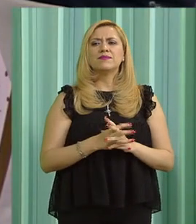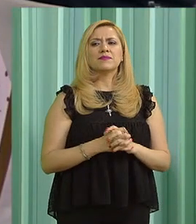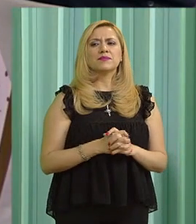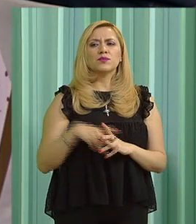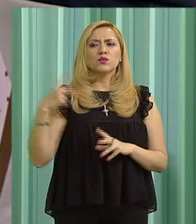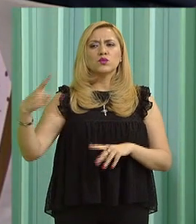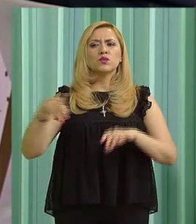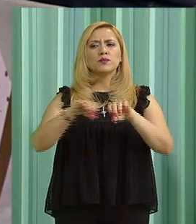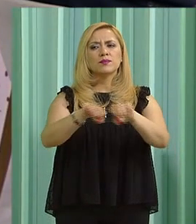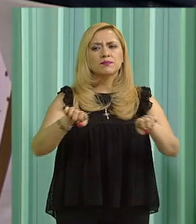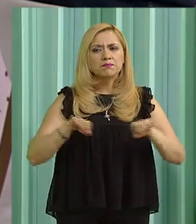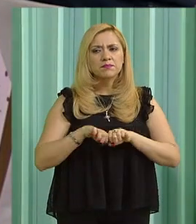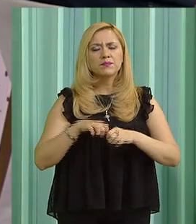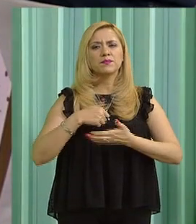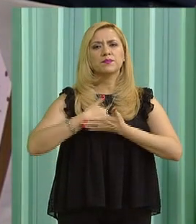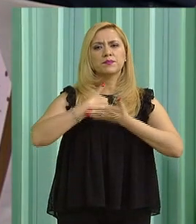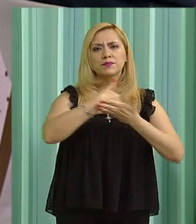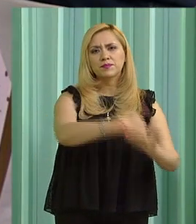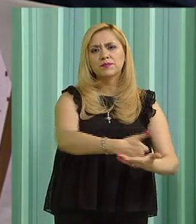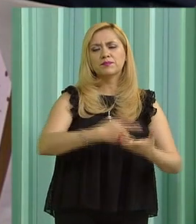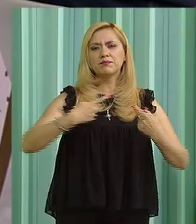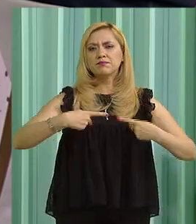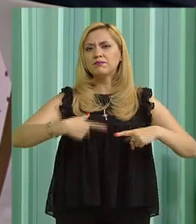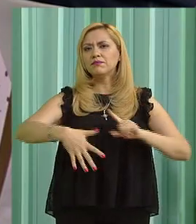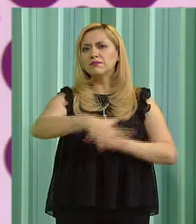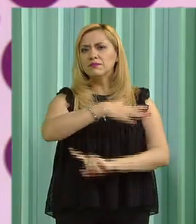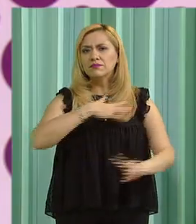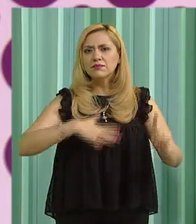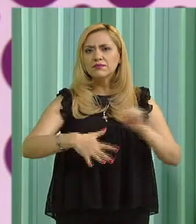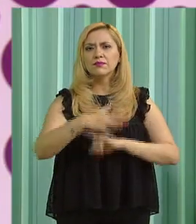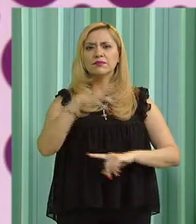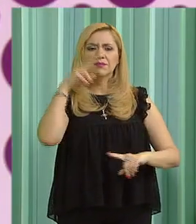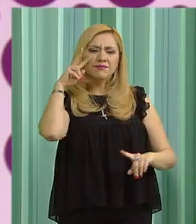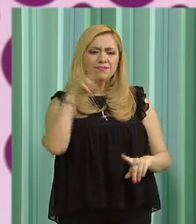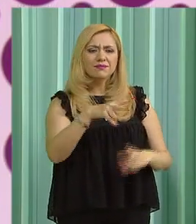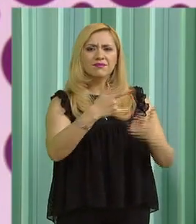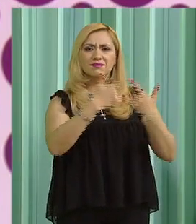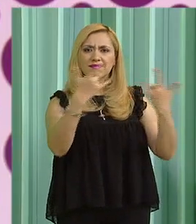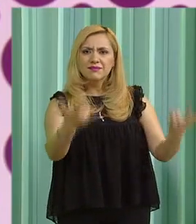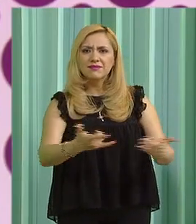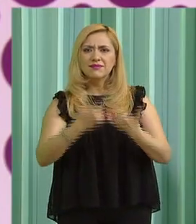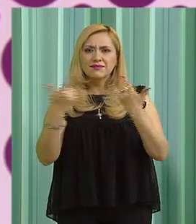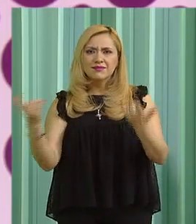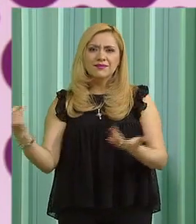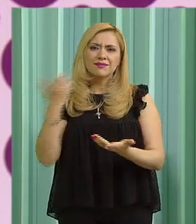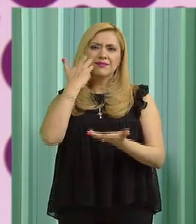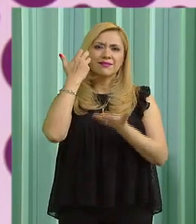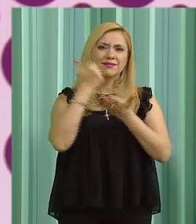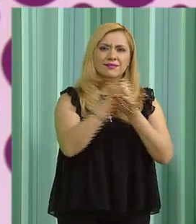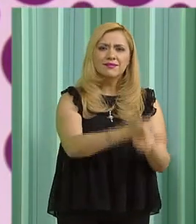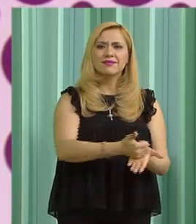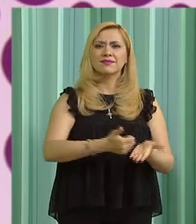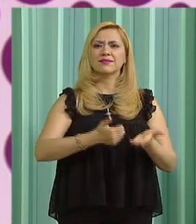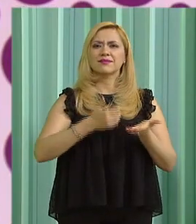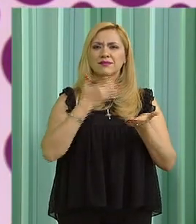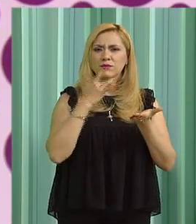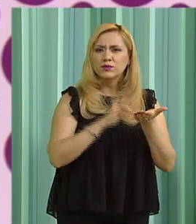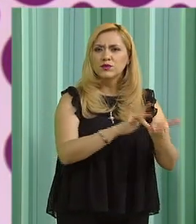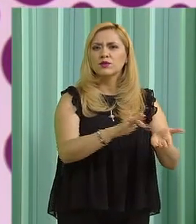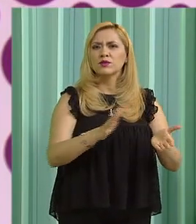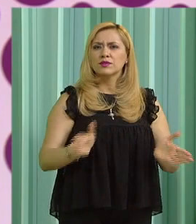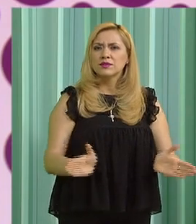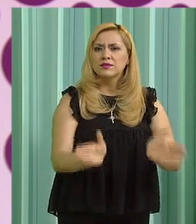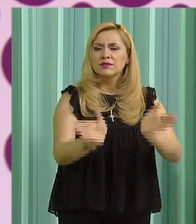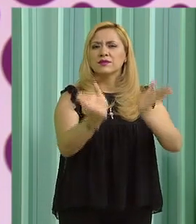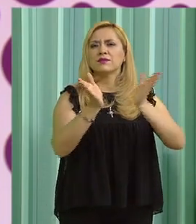del equipo que está en contacto directo con esta población, escuchando historias, tratando de ayudar y hacer algo por ellos, ayudarles a